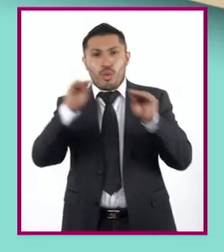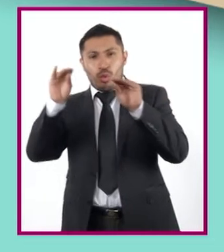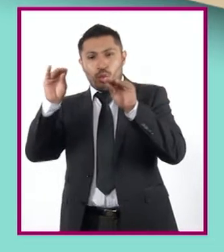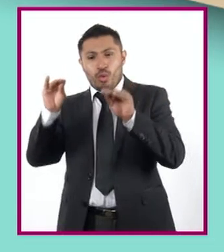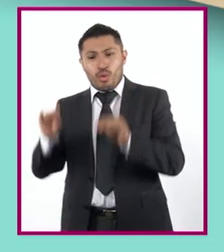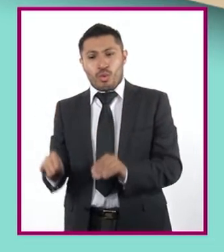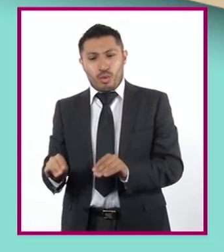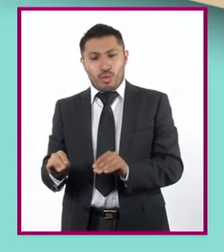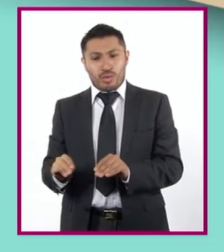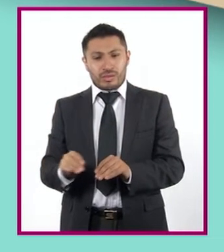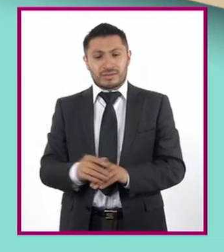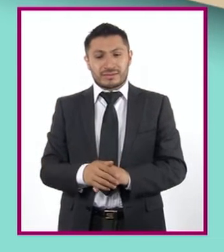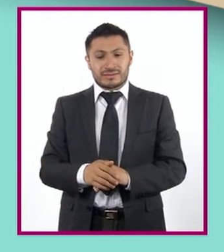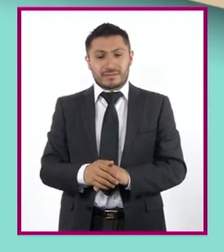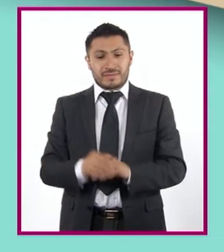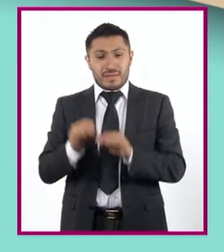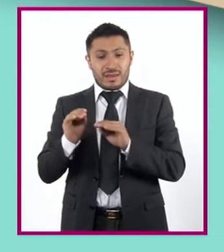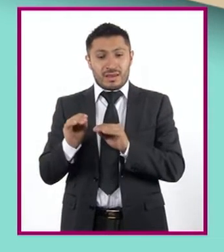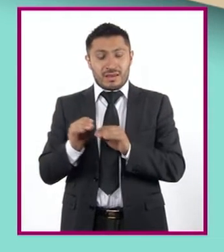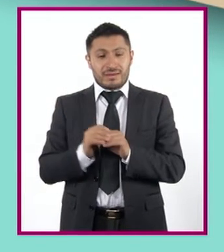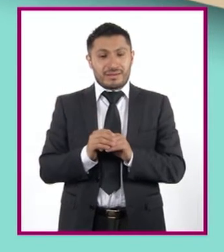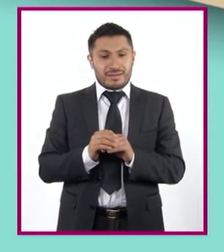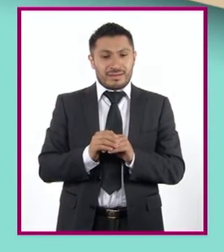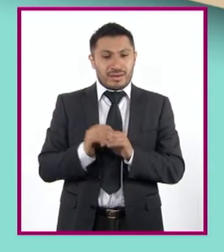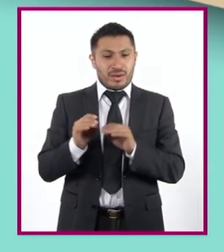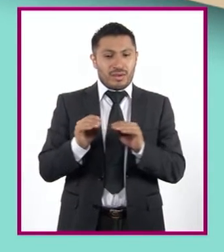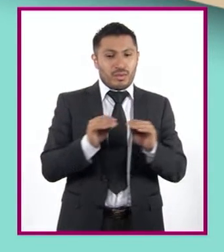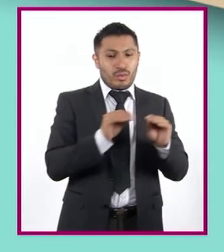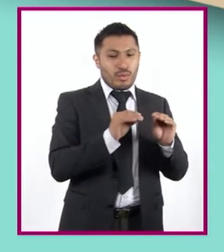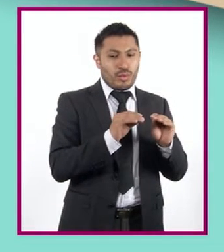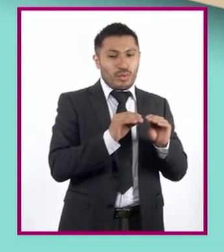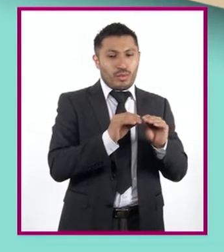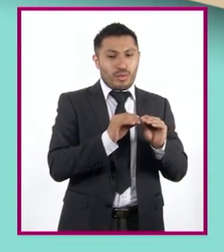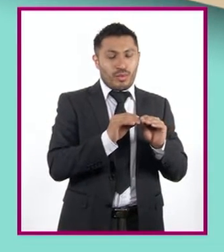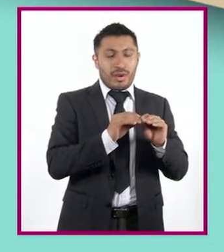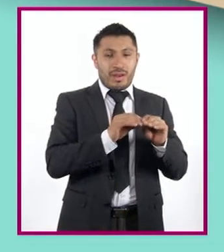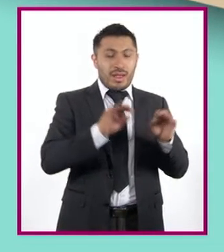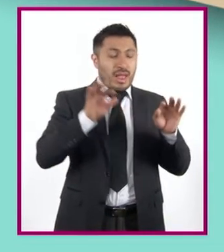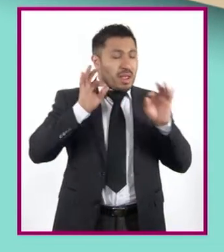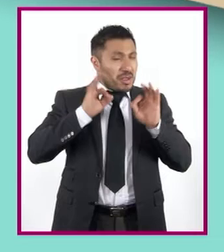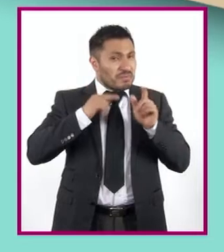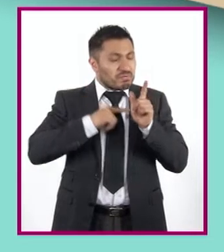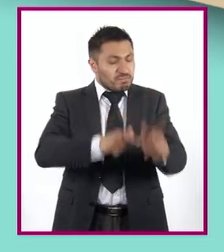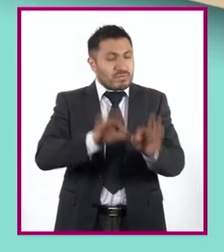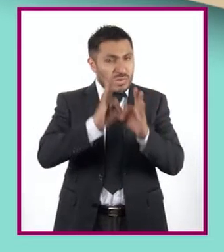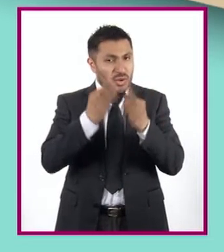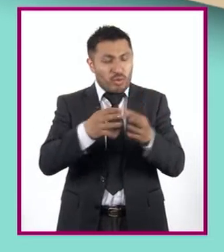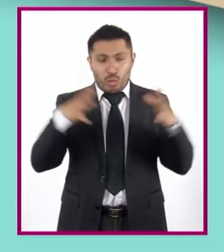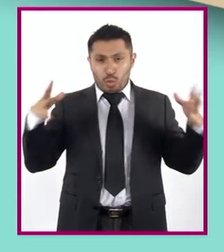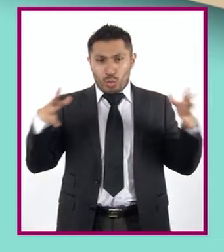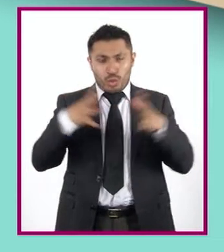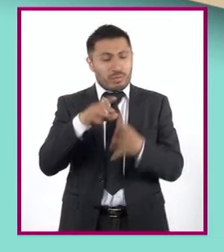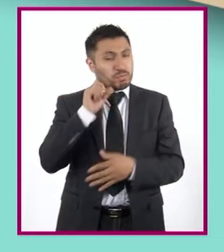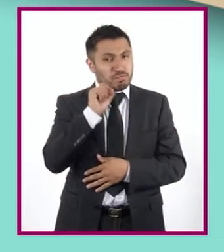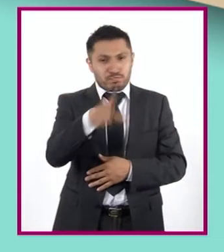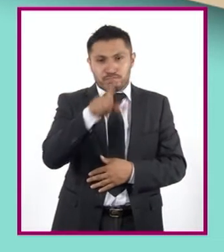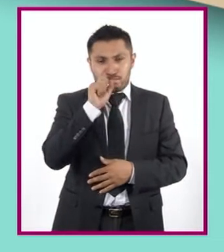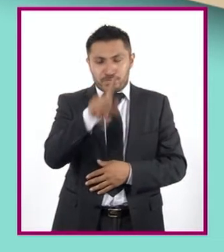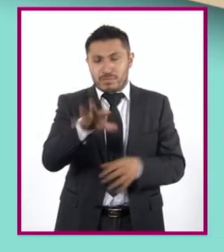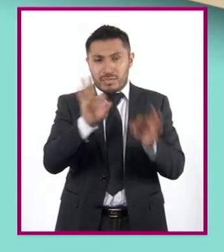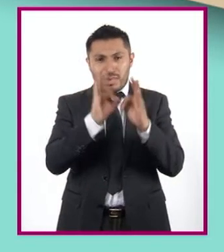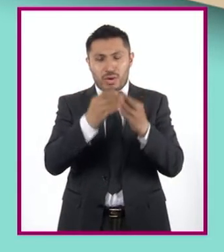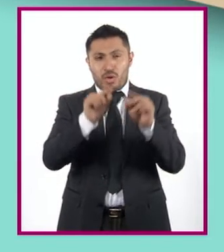y cambiarla de lugar conservando la forma y tamaño. Es decir, sigue siendo la misma